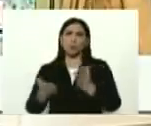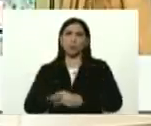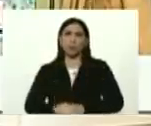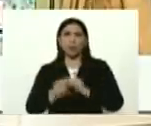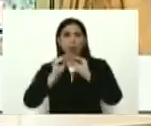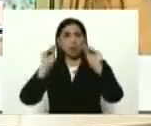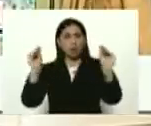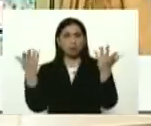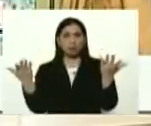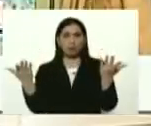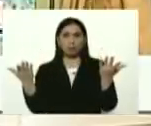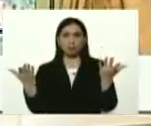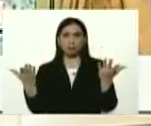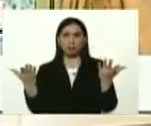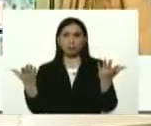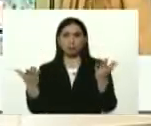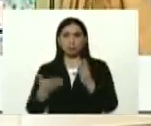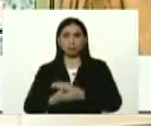alerta.